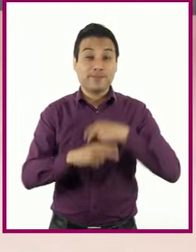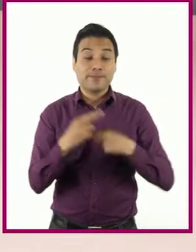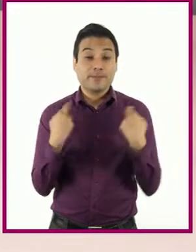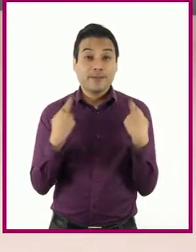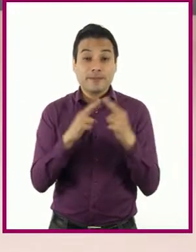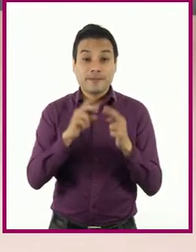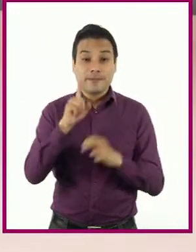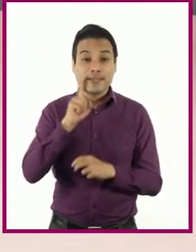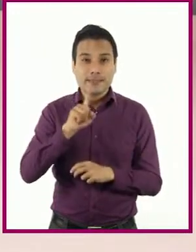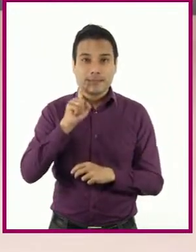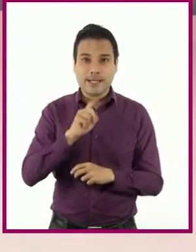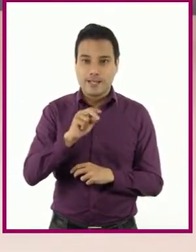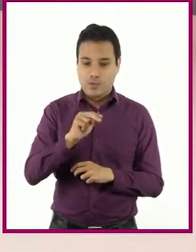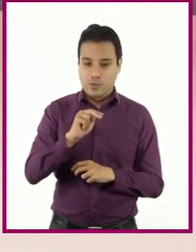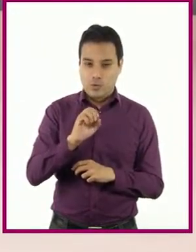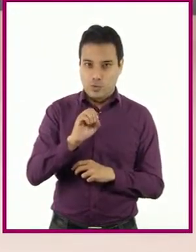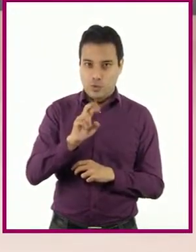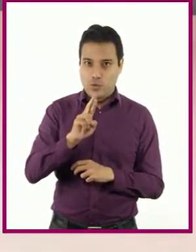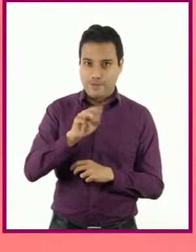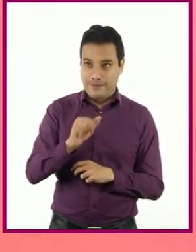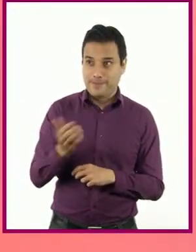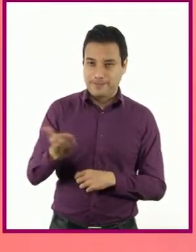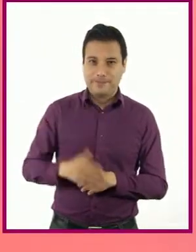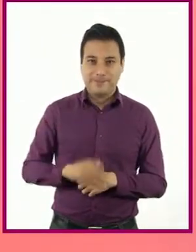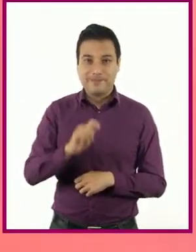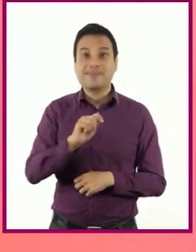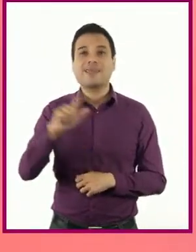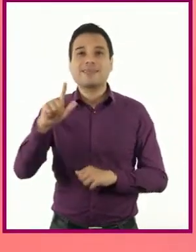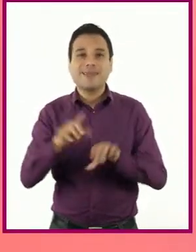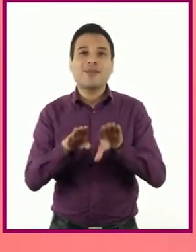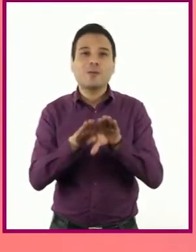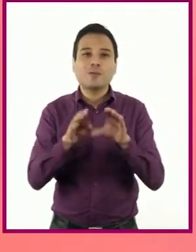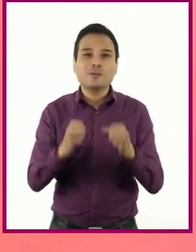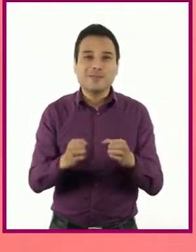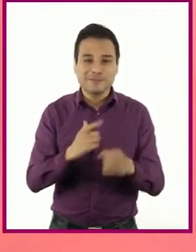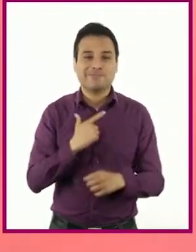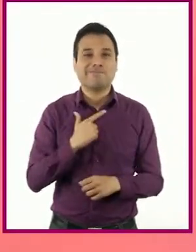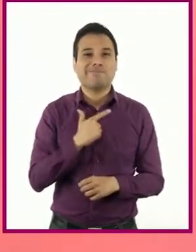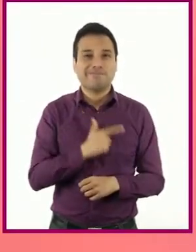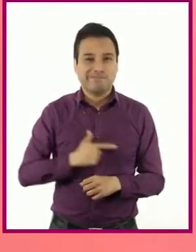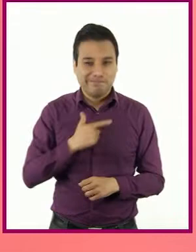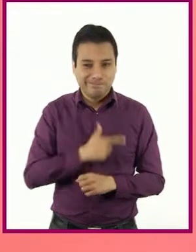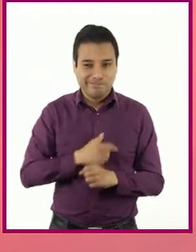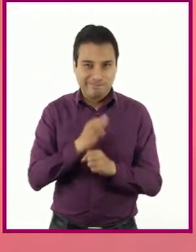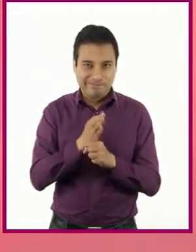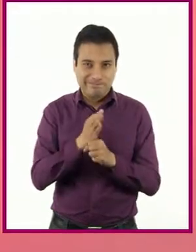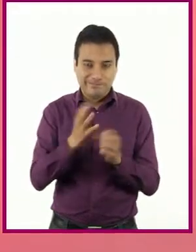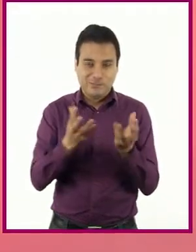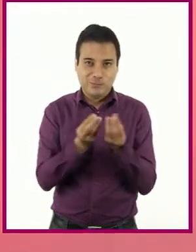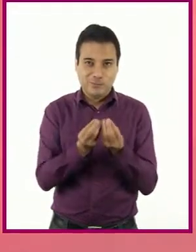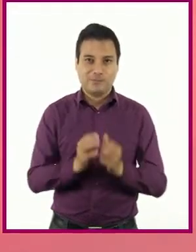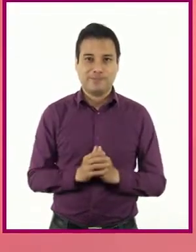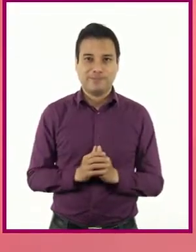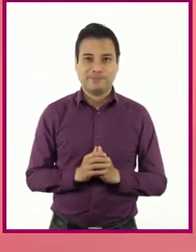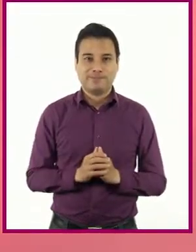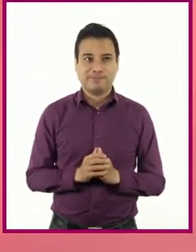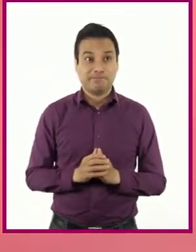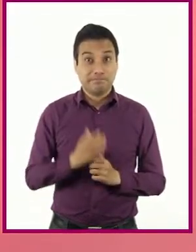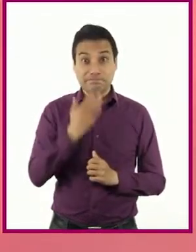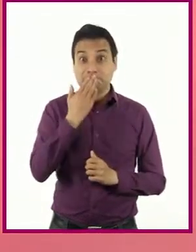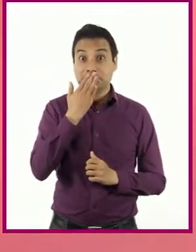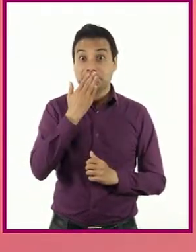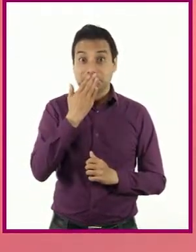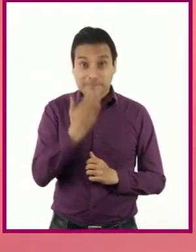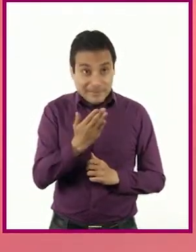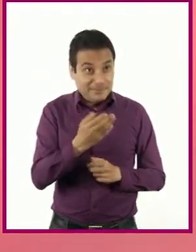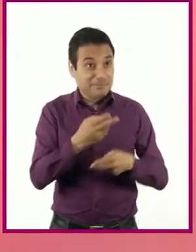maestra Norma Ramírez Monroy. ¿Qué tal? ¿Cómo están? Es un gusto estar con ustedes. Maestra, qué bien que nos